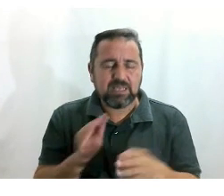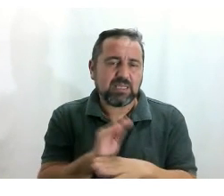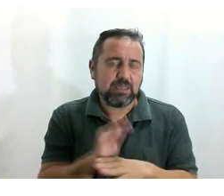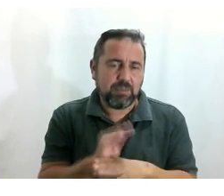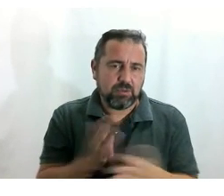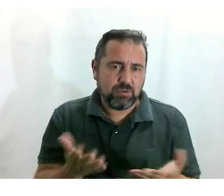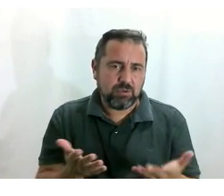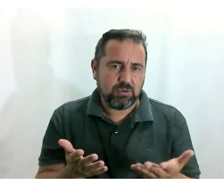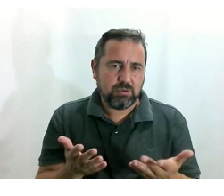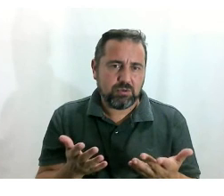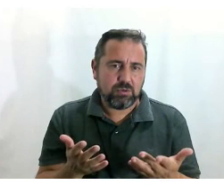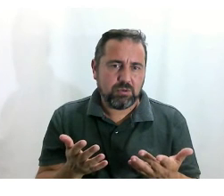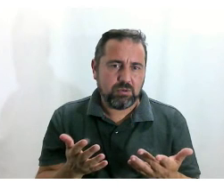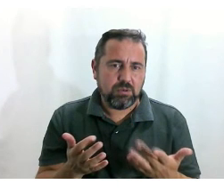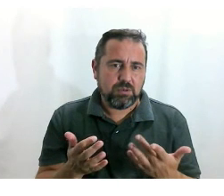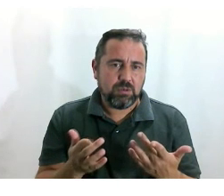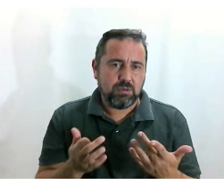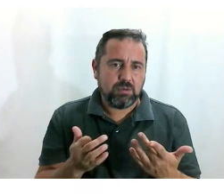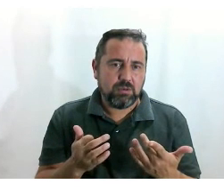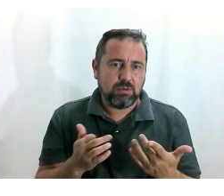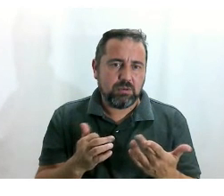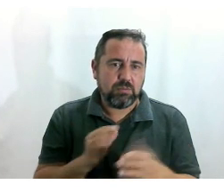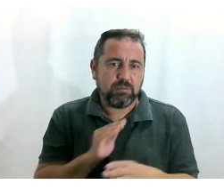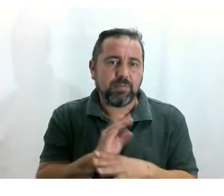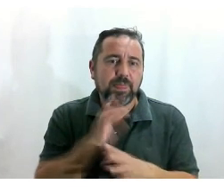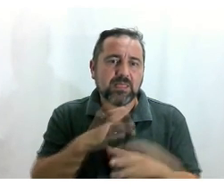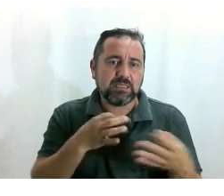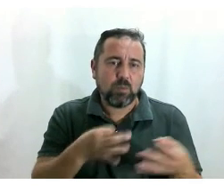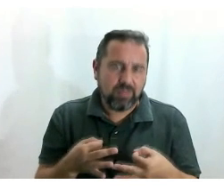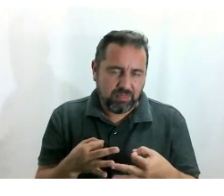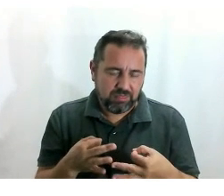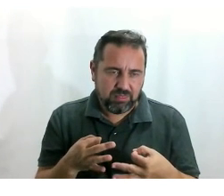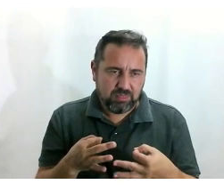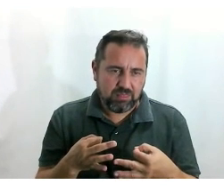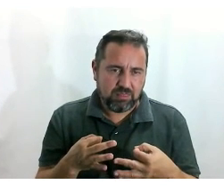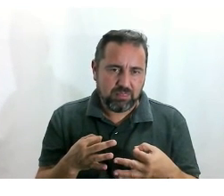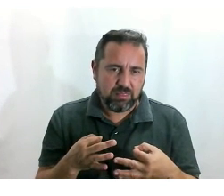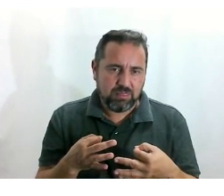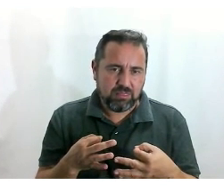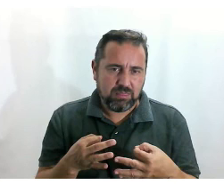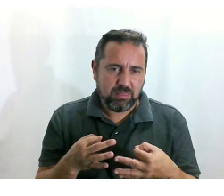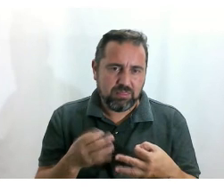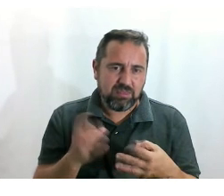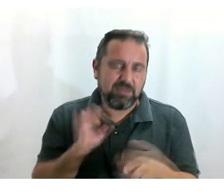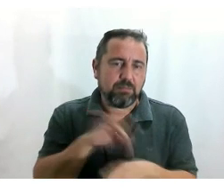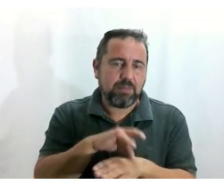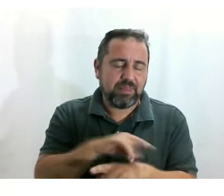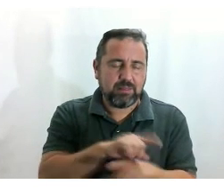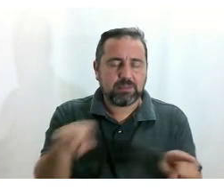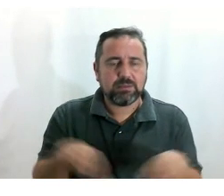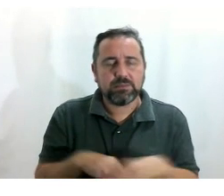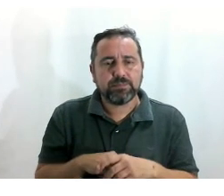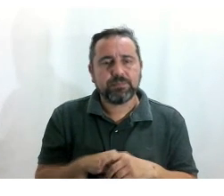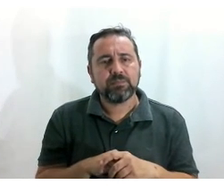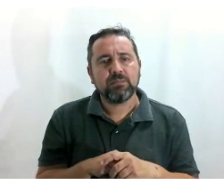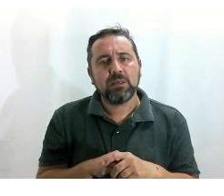En condiciones, evidentemente, de seguridad para los pacientes. Pues